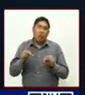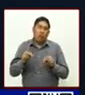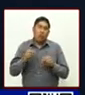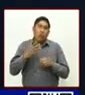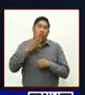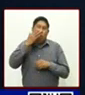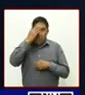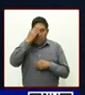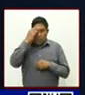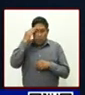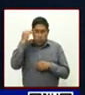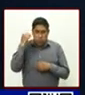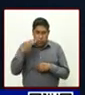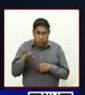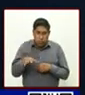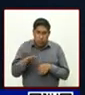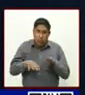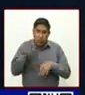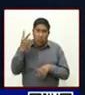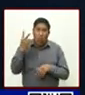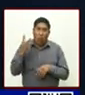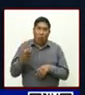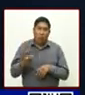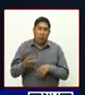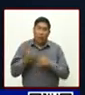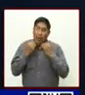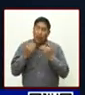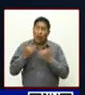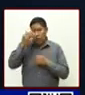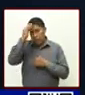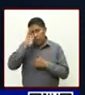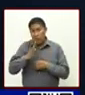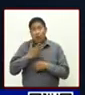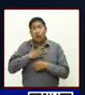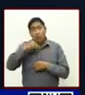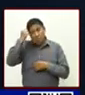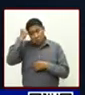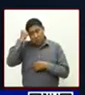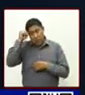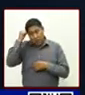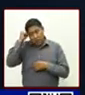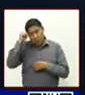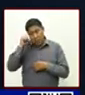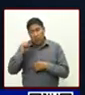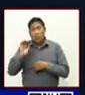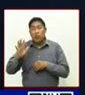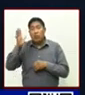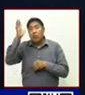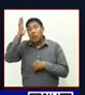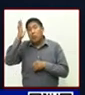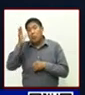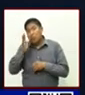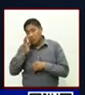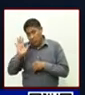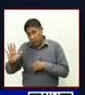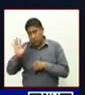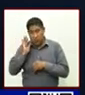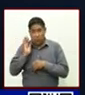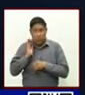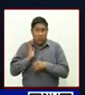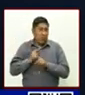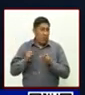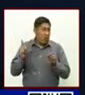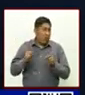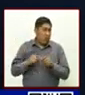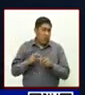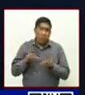pasar dos desgracias. Gracias a Dios. Mi sobrino se encuentra ahora en manos de sus papás. Si